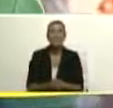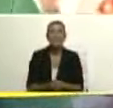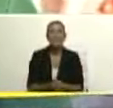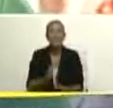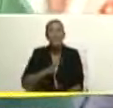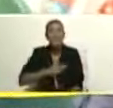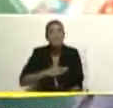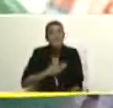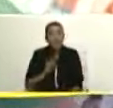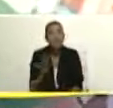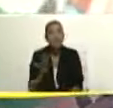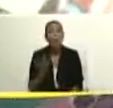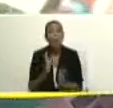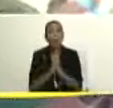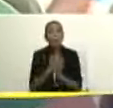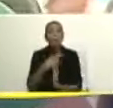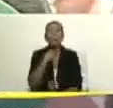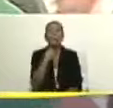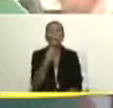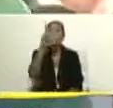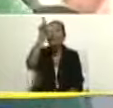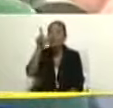Quisiera que una vocera,